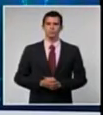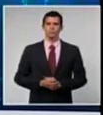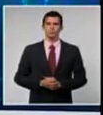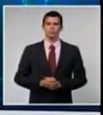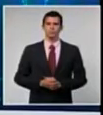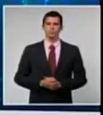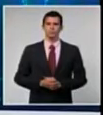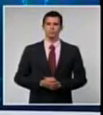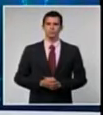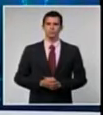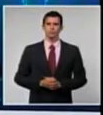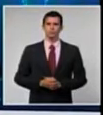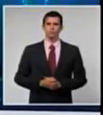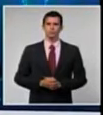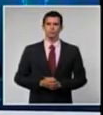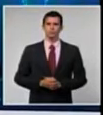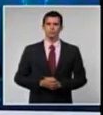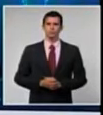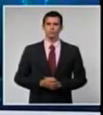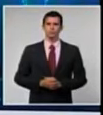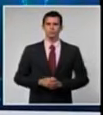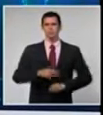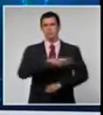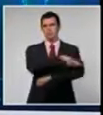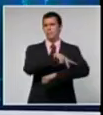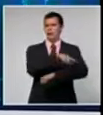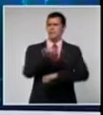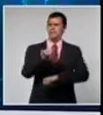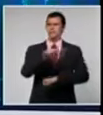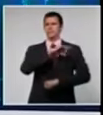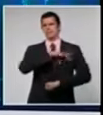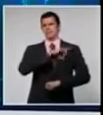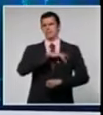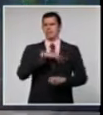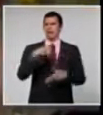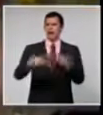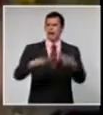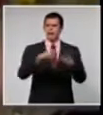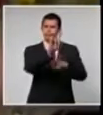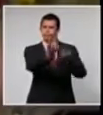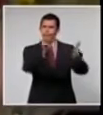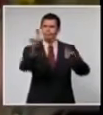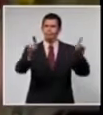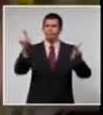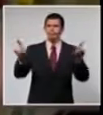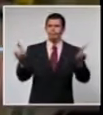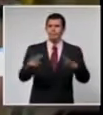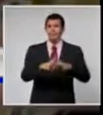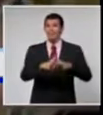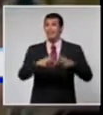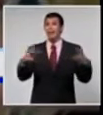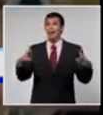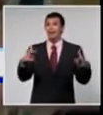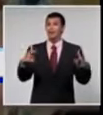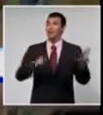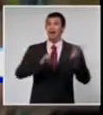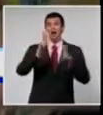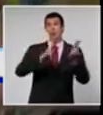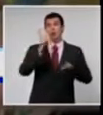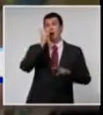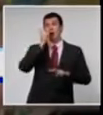el 83% de los chilenos desaprueban la gestión del presidente Sebastián Piñera. La crisis generada por el nuevo coronavirus